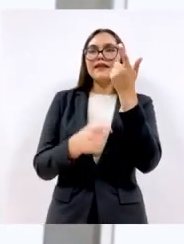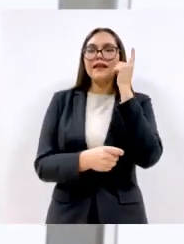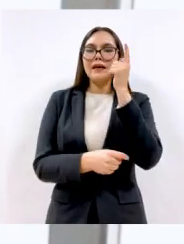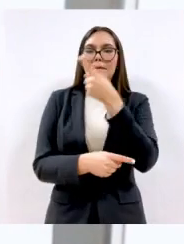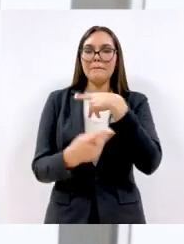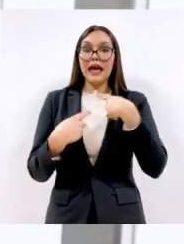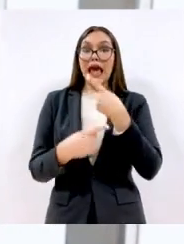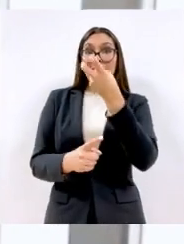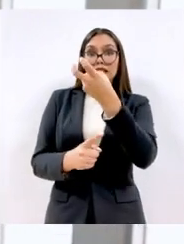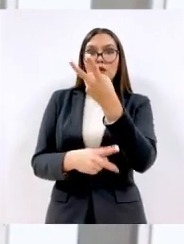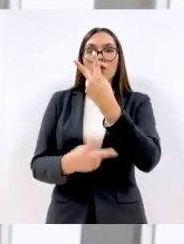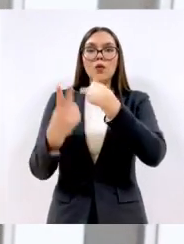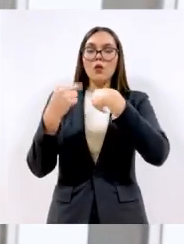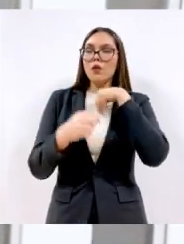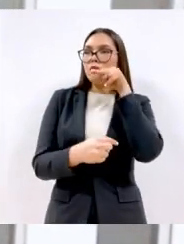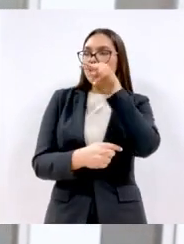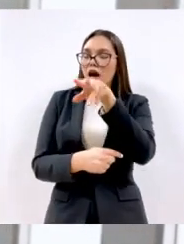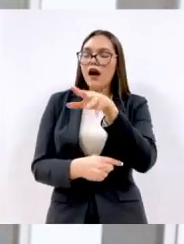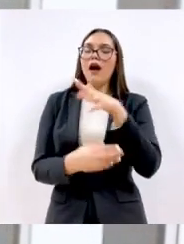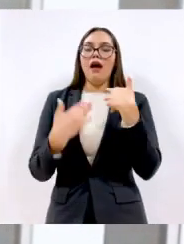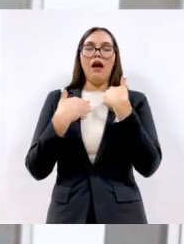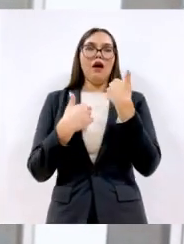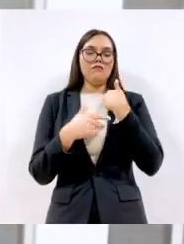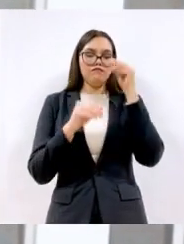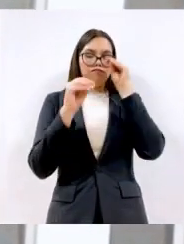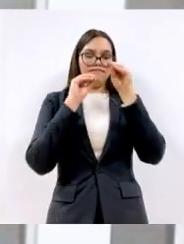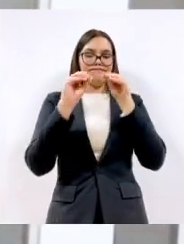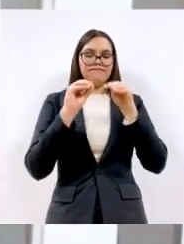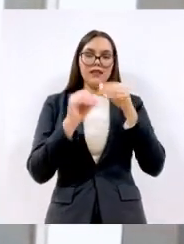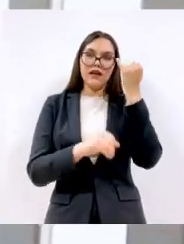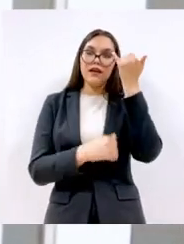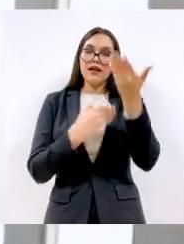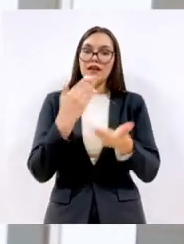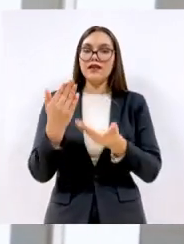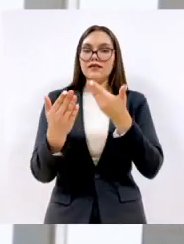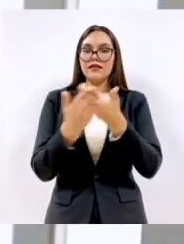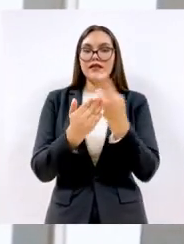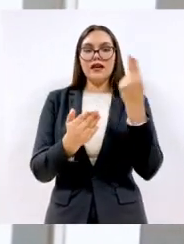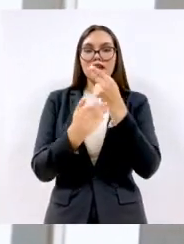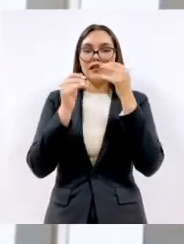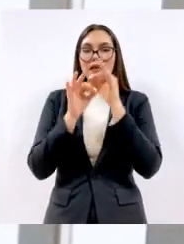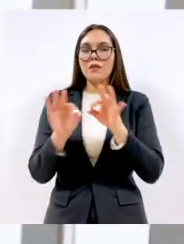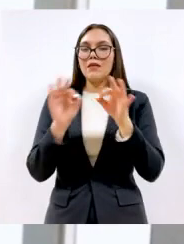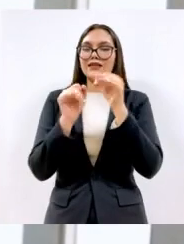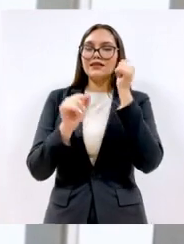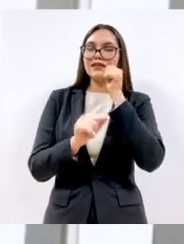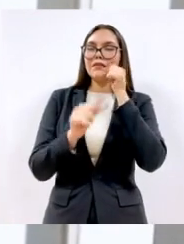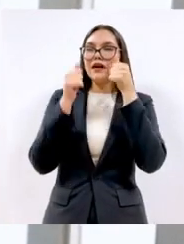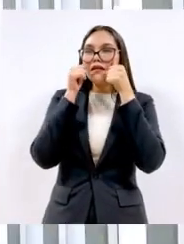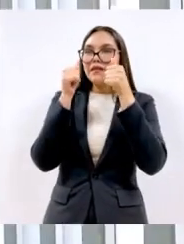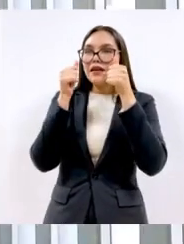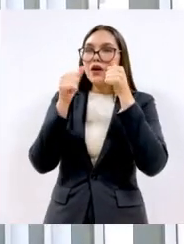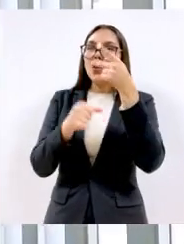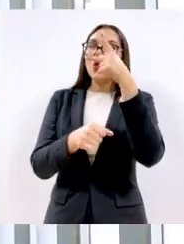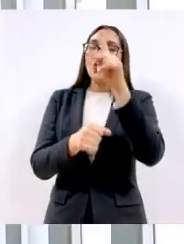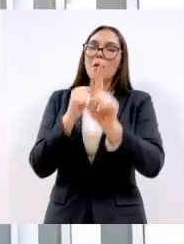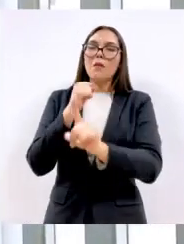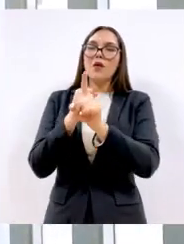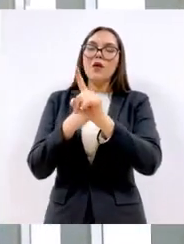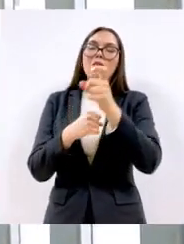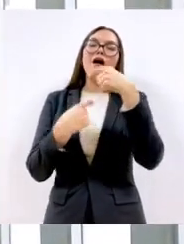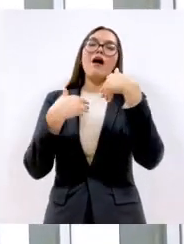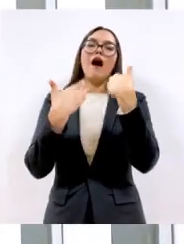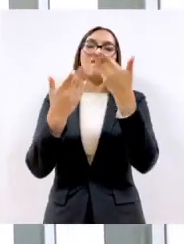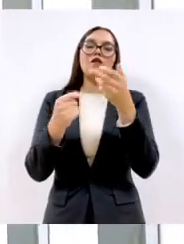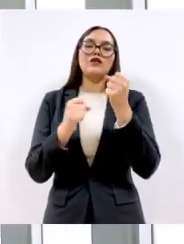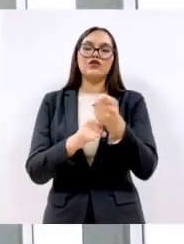los anhelos de la sociedad. Casi todas mis iniciativas están atendiendo la problemática social. Entonces, ha sido para